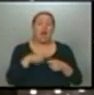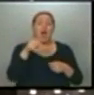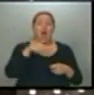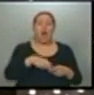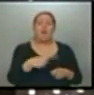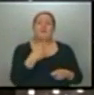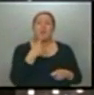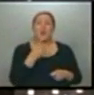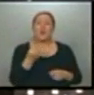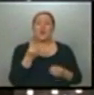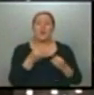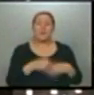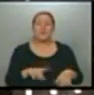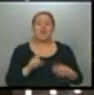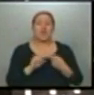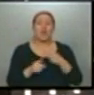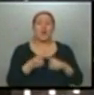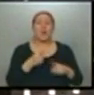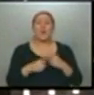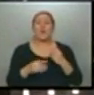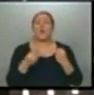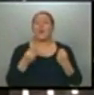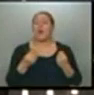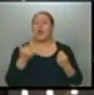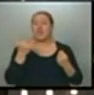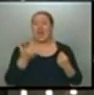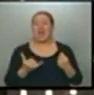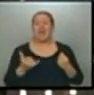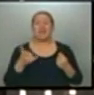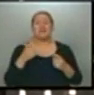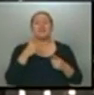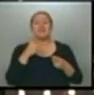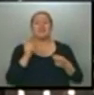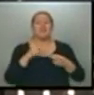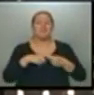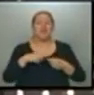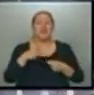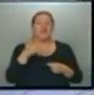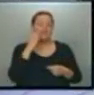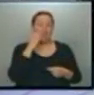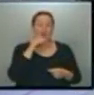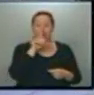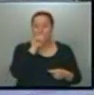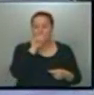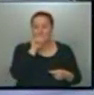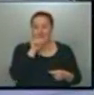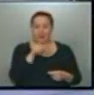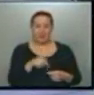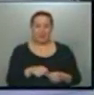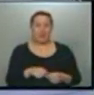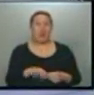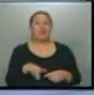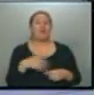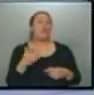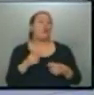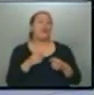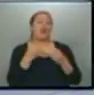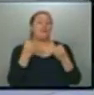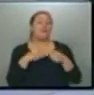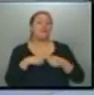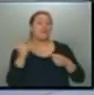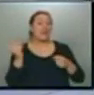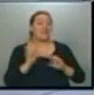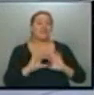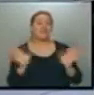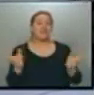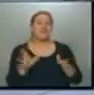pareja comenzó una relación, cuando se empieza a seguir uno al otro en las redes sociales. Claro. Y se separa cuando se dejan de seguir. Y se separan y cuando si no, se no hay